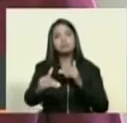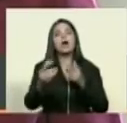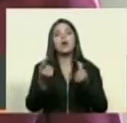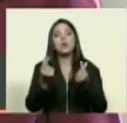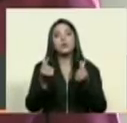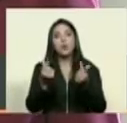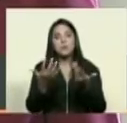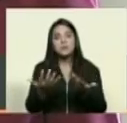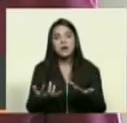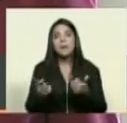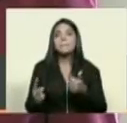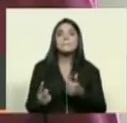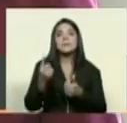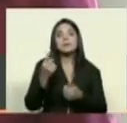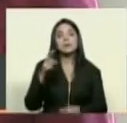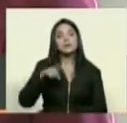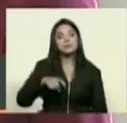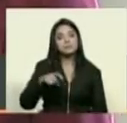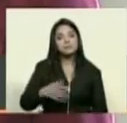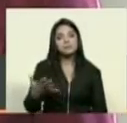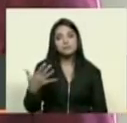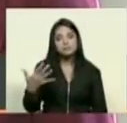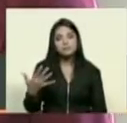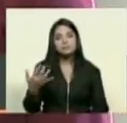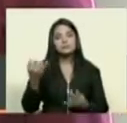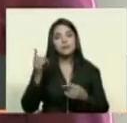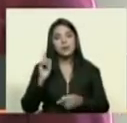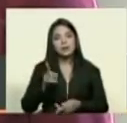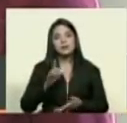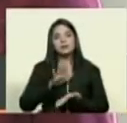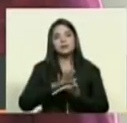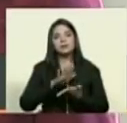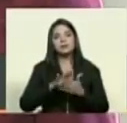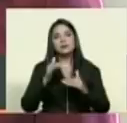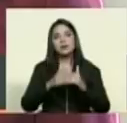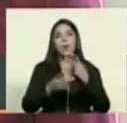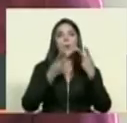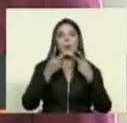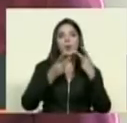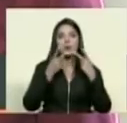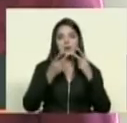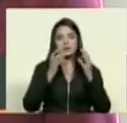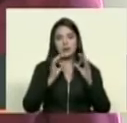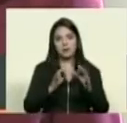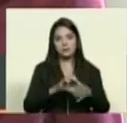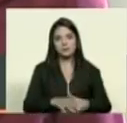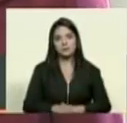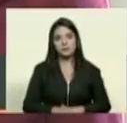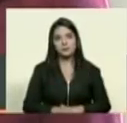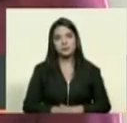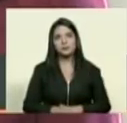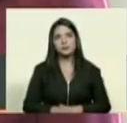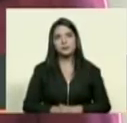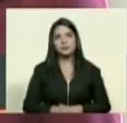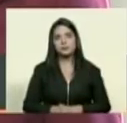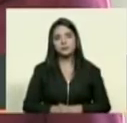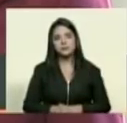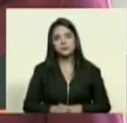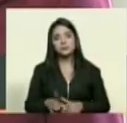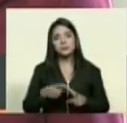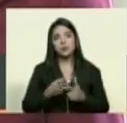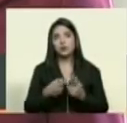económica, primero también es necesario alcanzar la estabilidad política. A la luz de